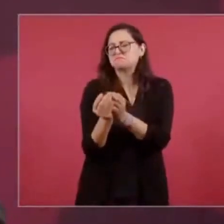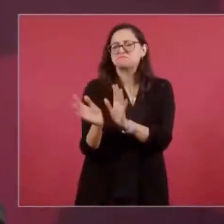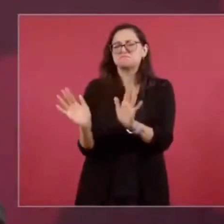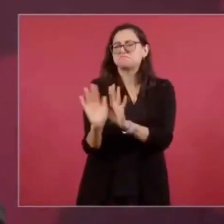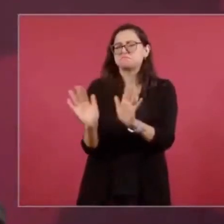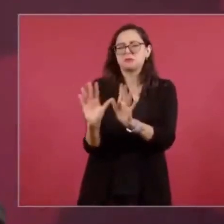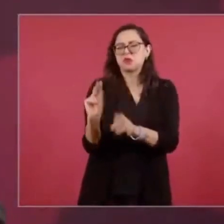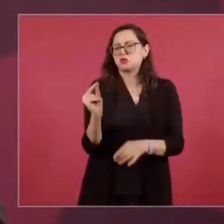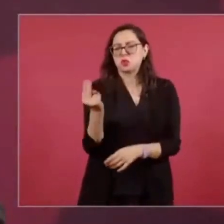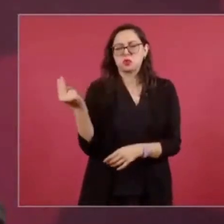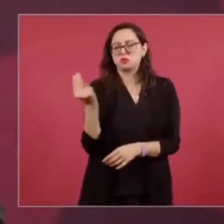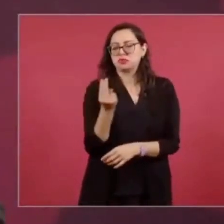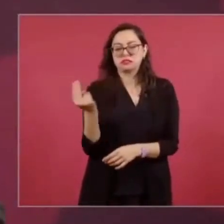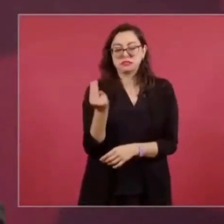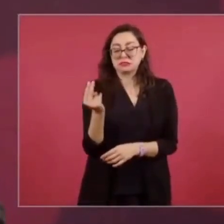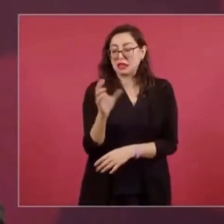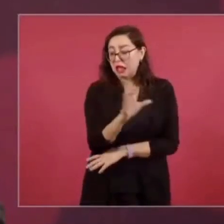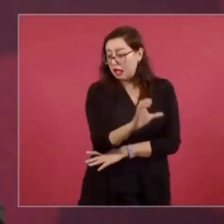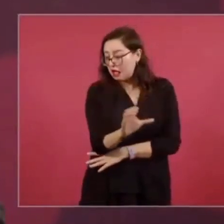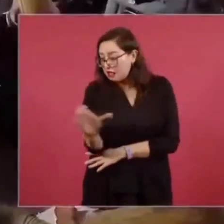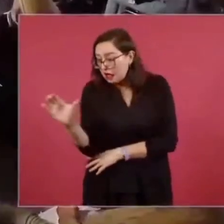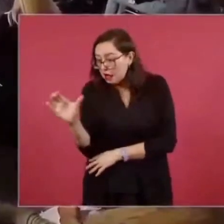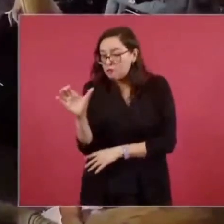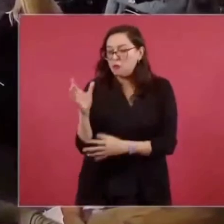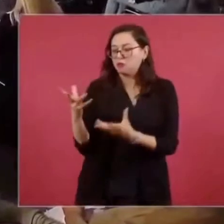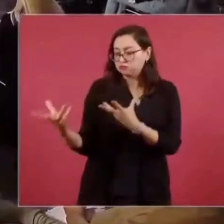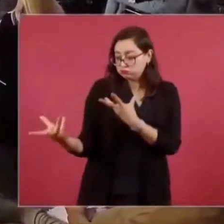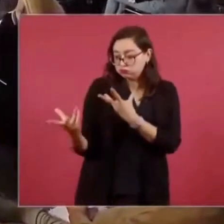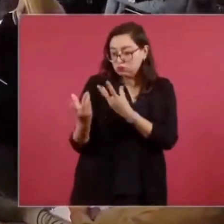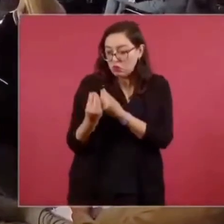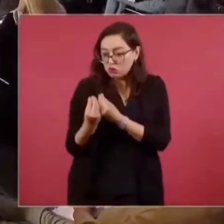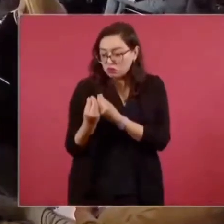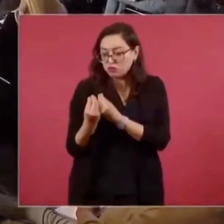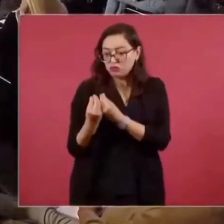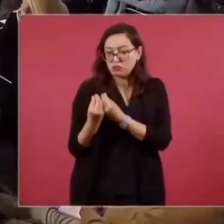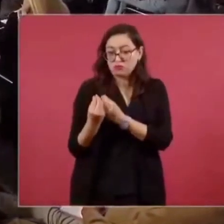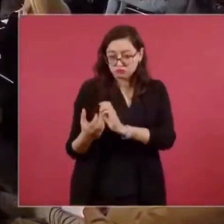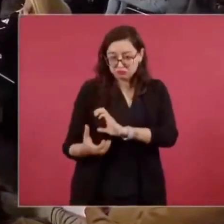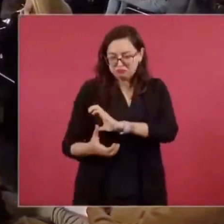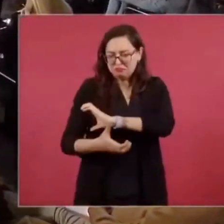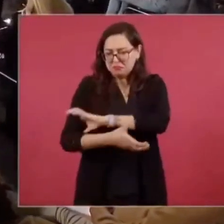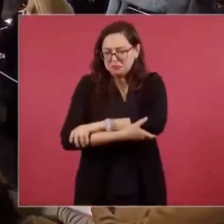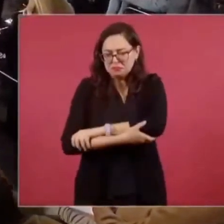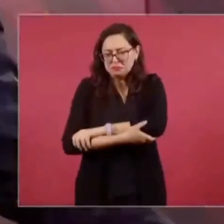entonces con los campesinos. Si se hubiese aliado